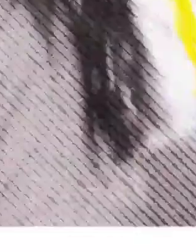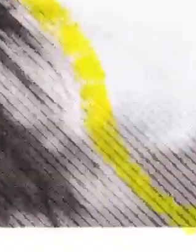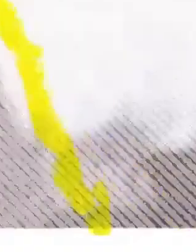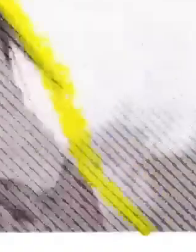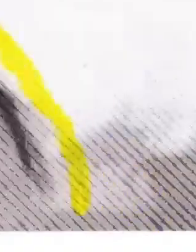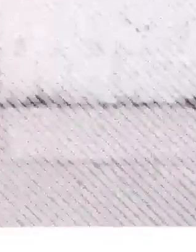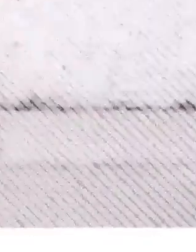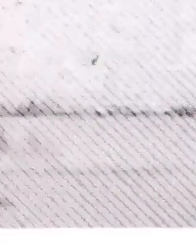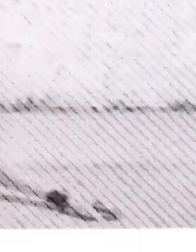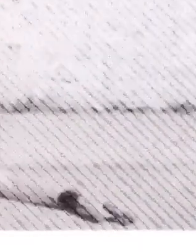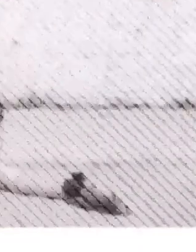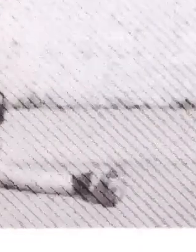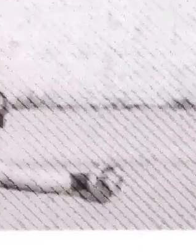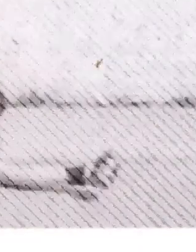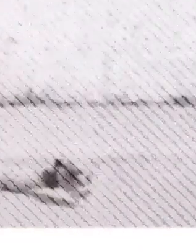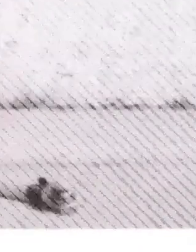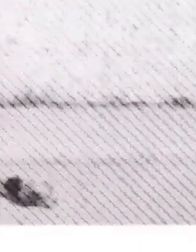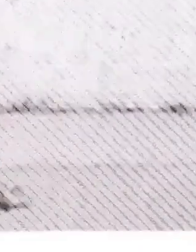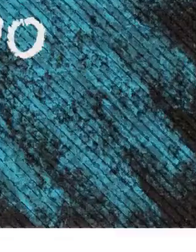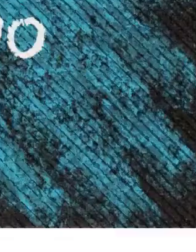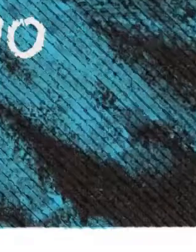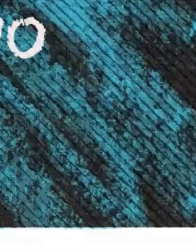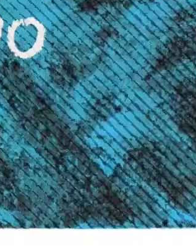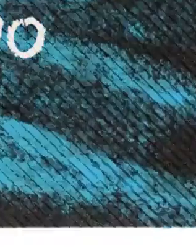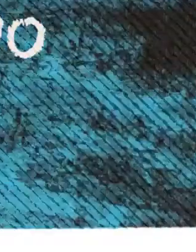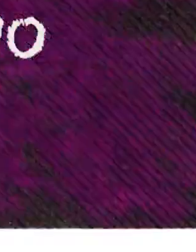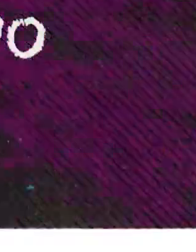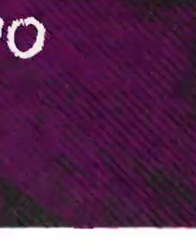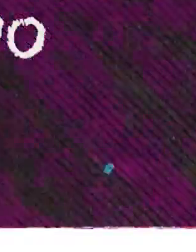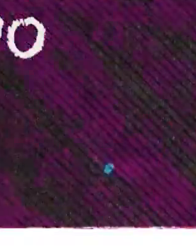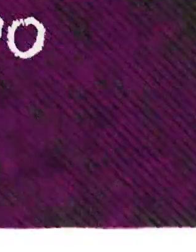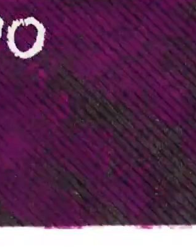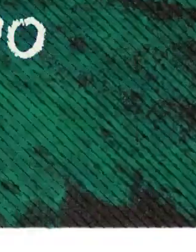Inicia el capítulo con las y los alquimistas en primer plano.